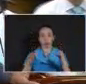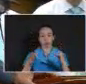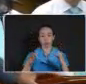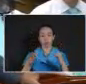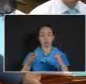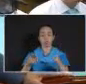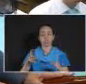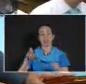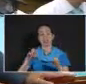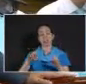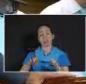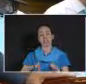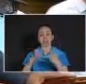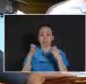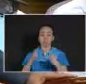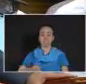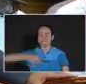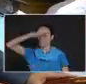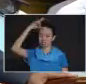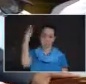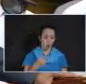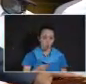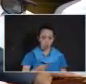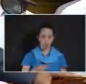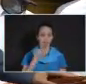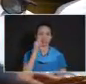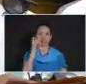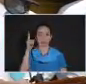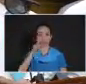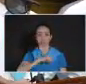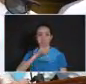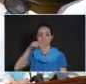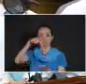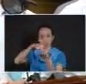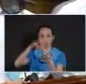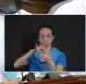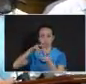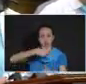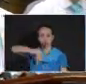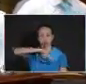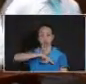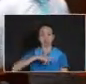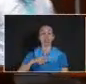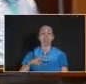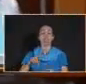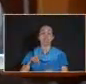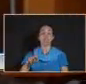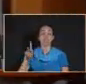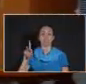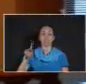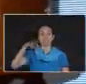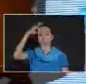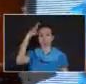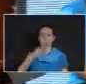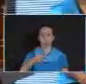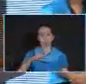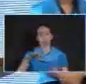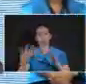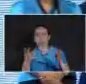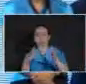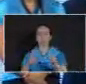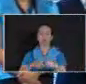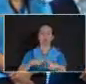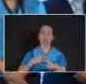es indiscutible que el Señor está en medio de nosotros. Y es indiscutible, mire, esto es más o menos como cuando usted